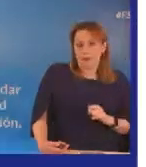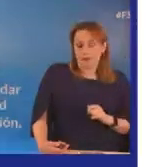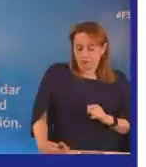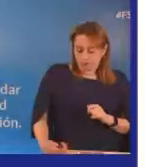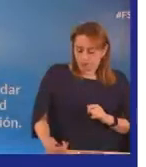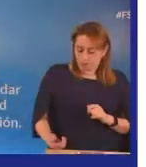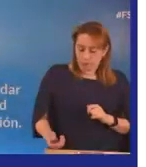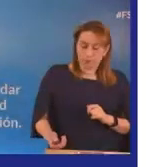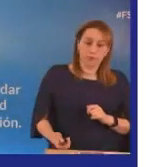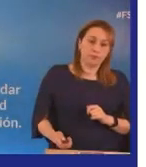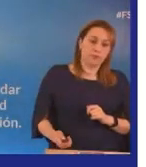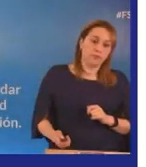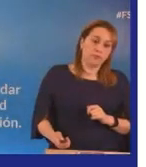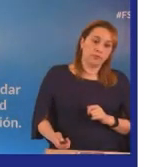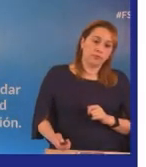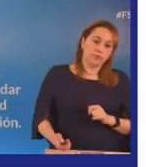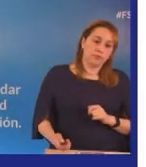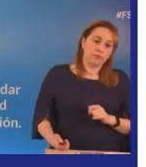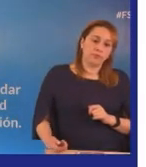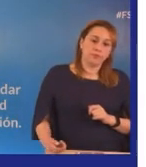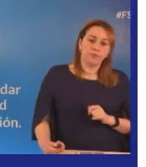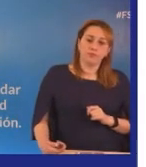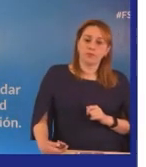pueda hacerlo.